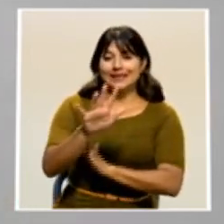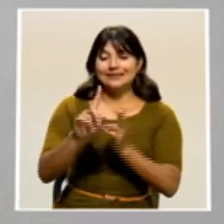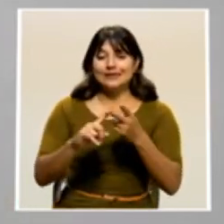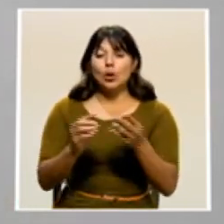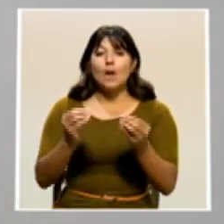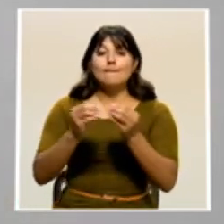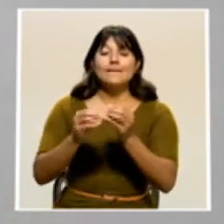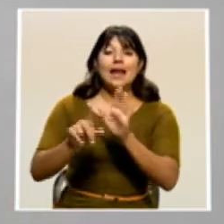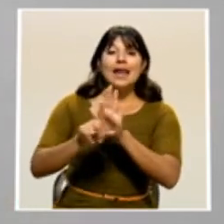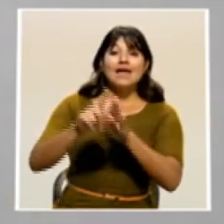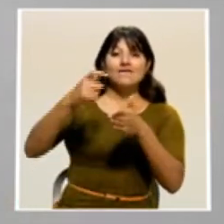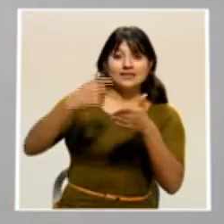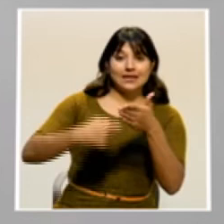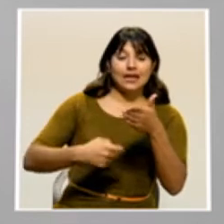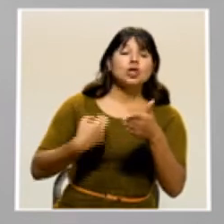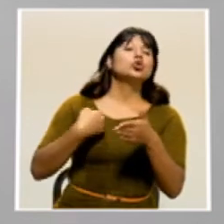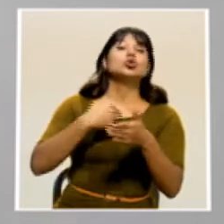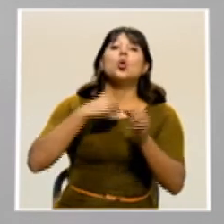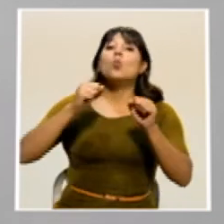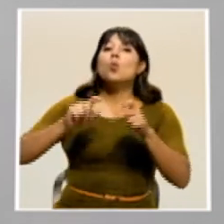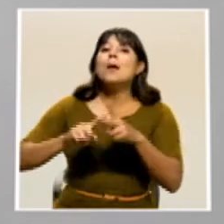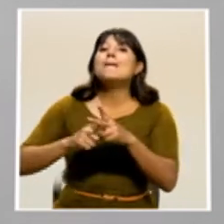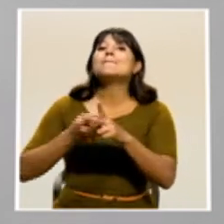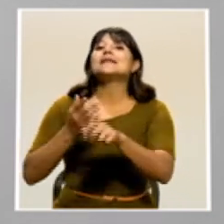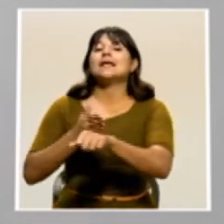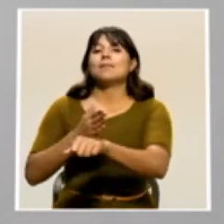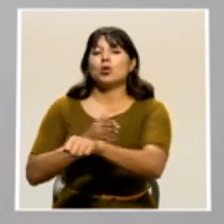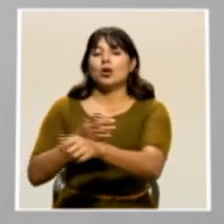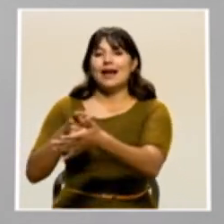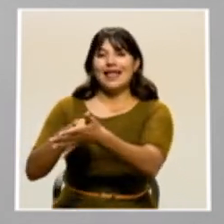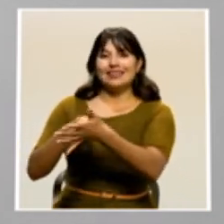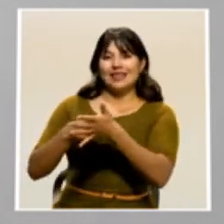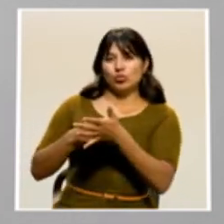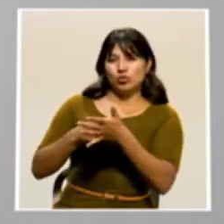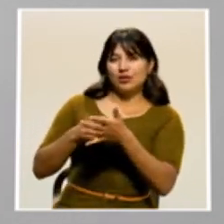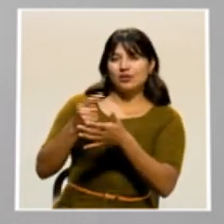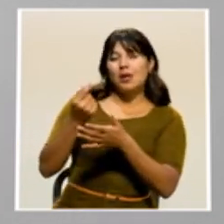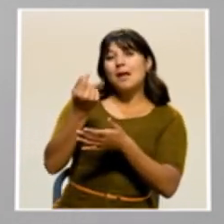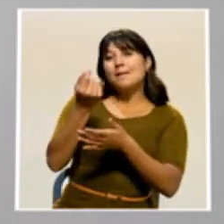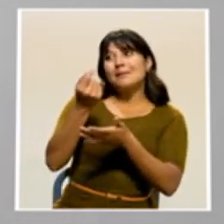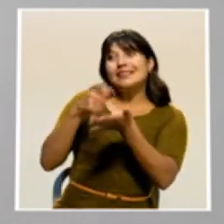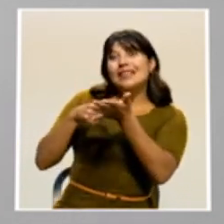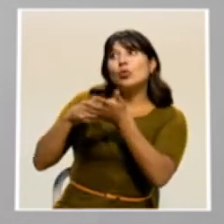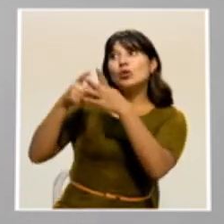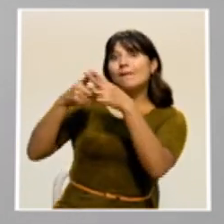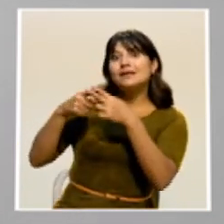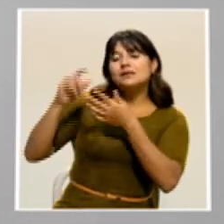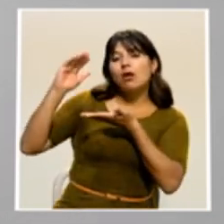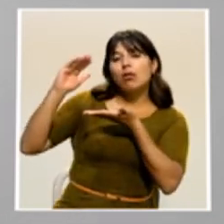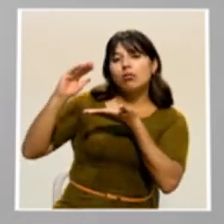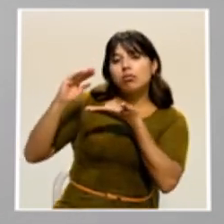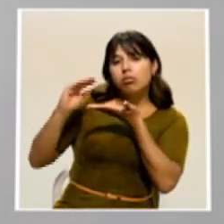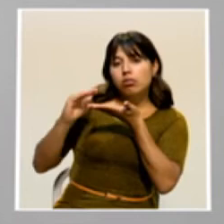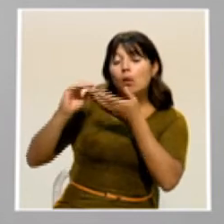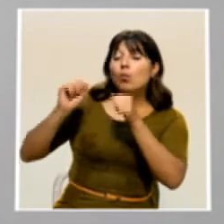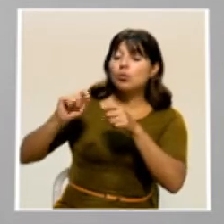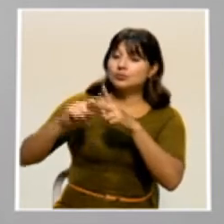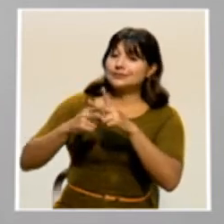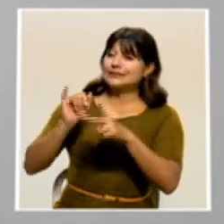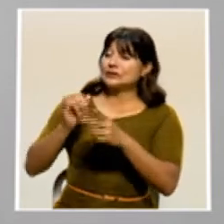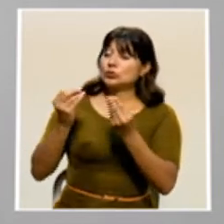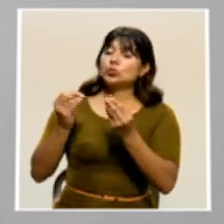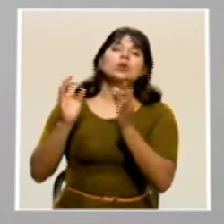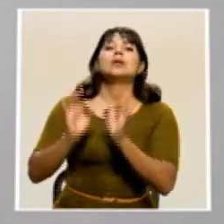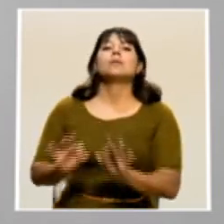medidas, podríamos empezar a estabilizar la deuda, que es, digamos, algo que es